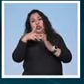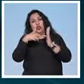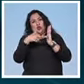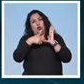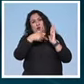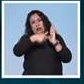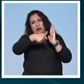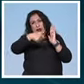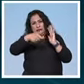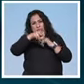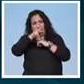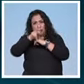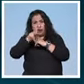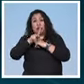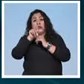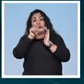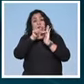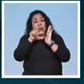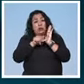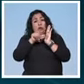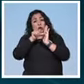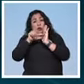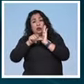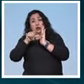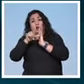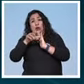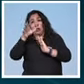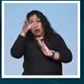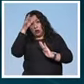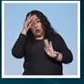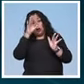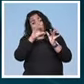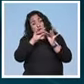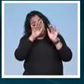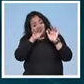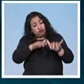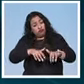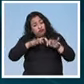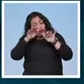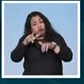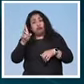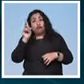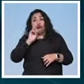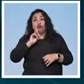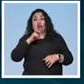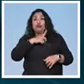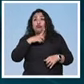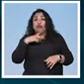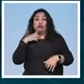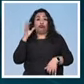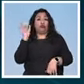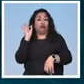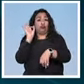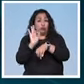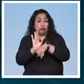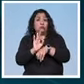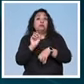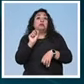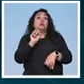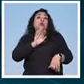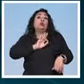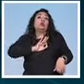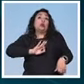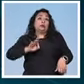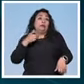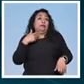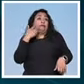uno. Artículo tras artículo, el convenio detalla las circunstancias en las que las mujeres deben ser protegidas y la posibilidad de